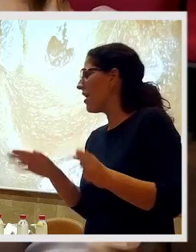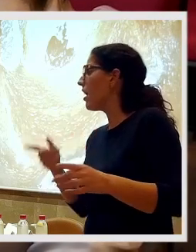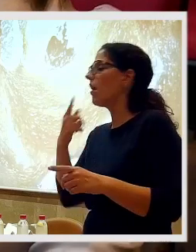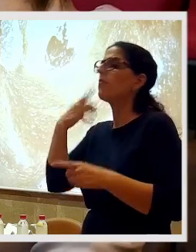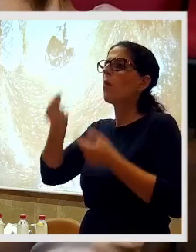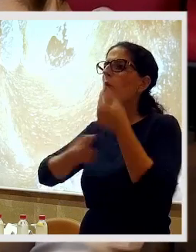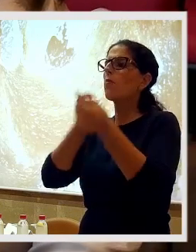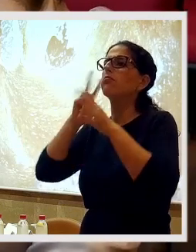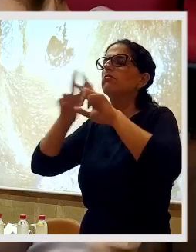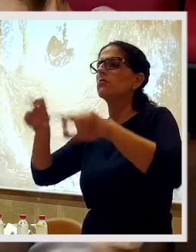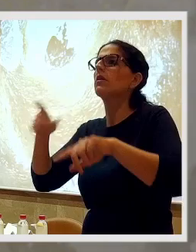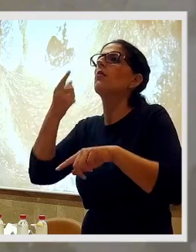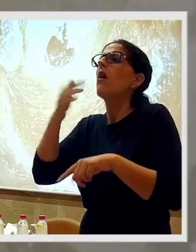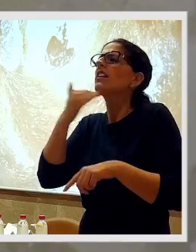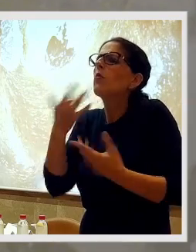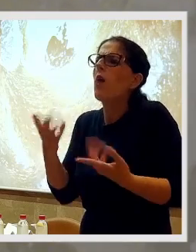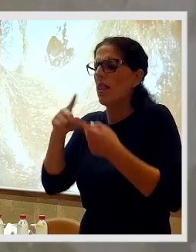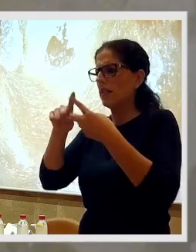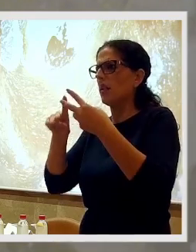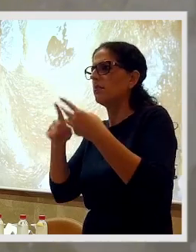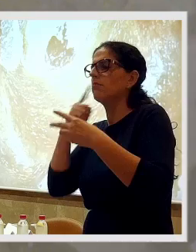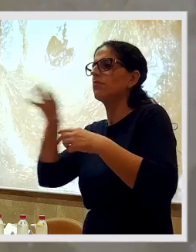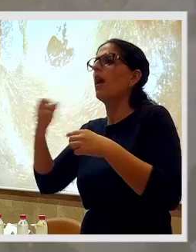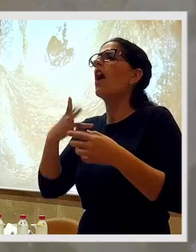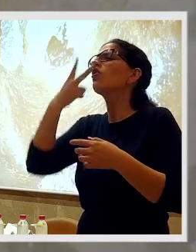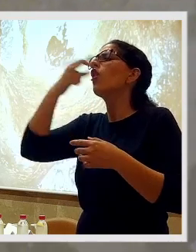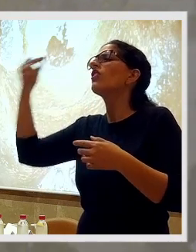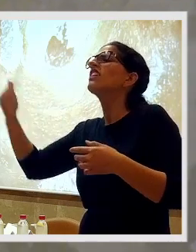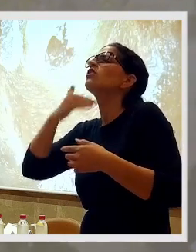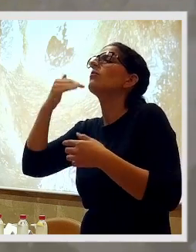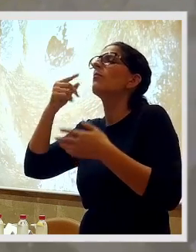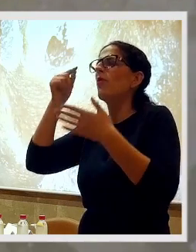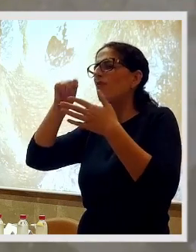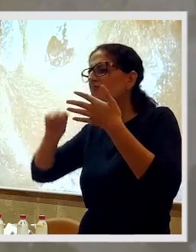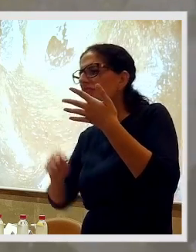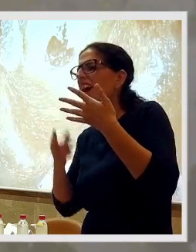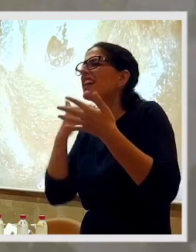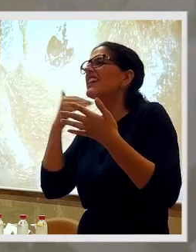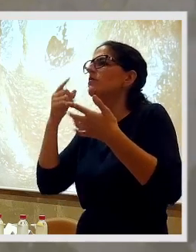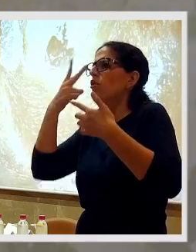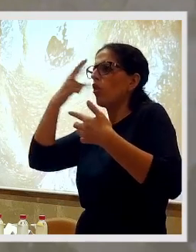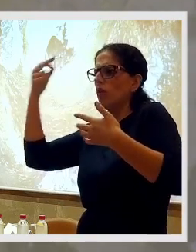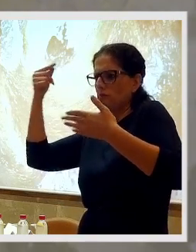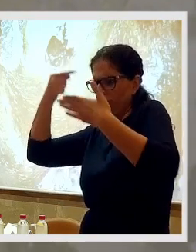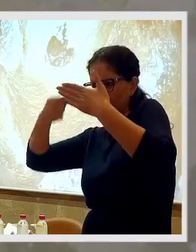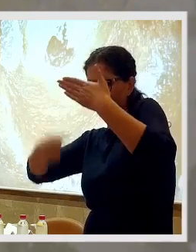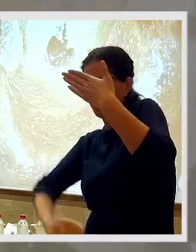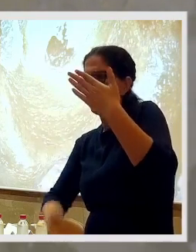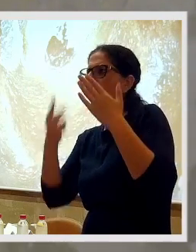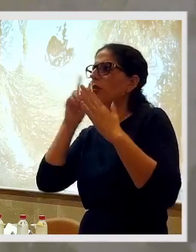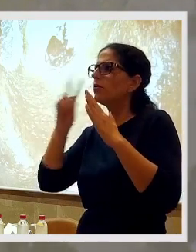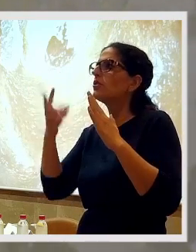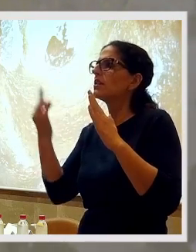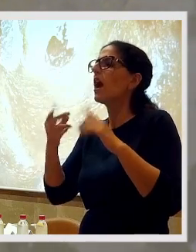factores de riesgo. Se han descrito más de 200 factores de riesgo cardiovascular. Algunos de ellos, aunque son o